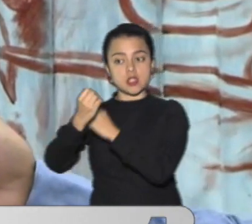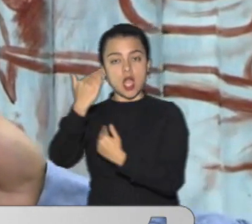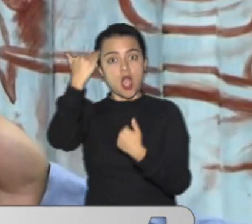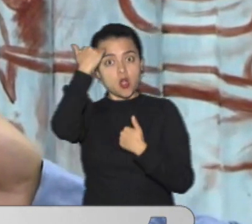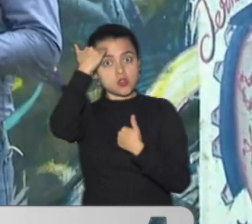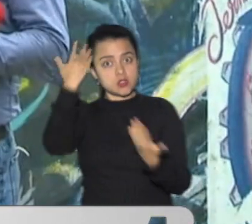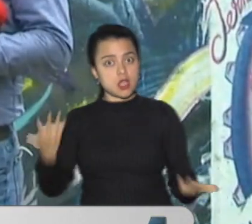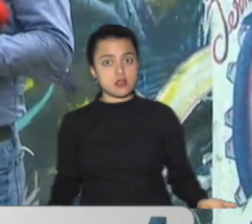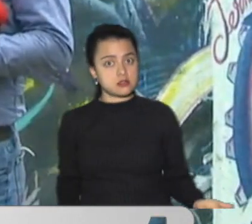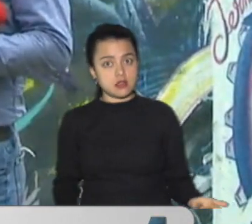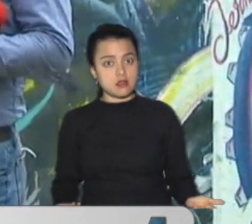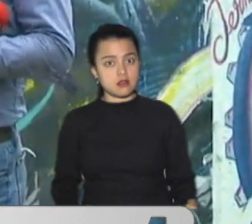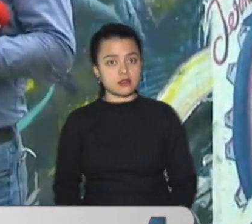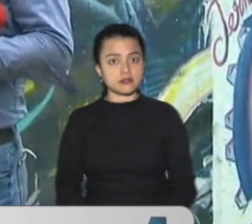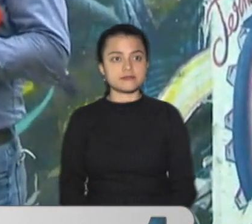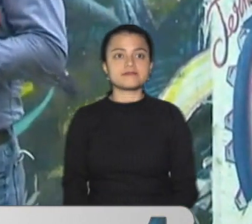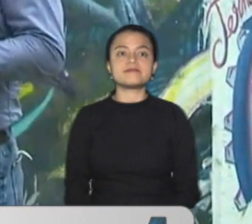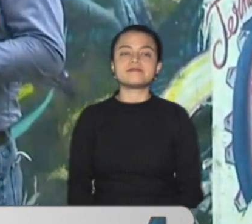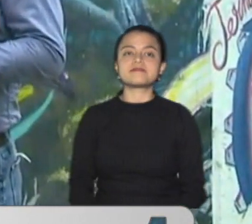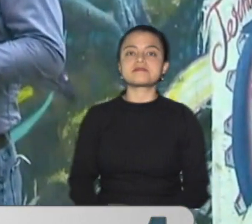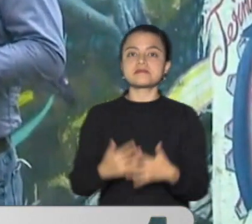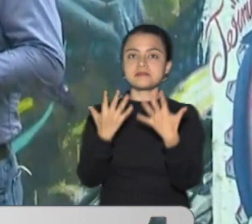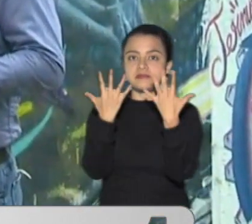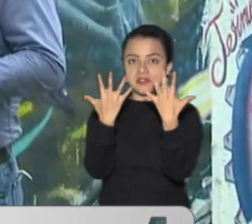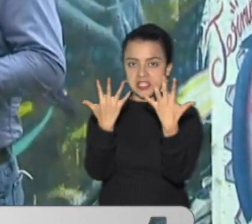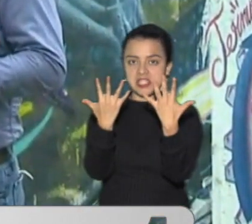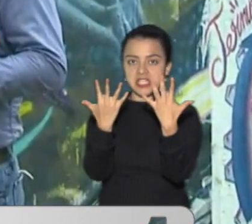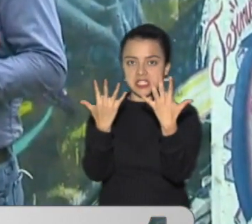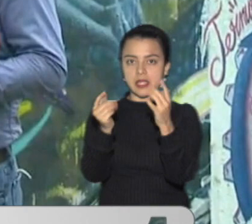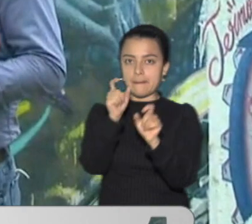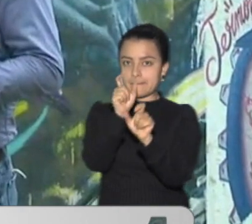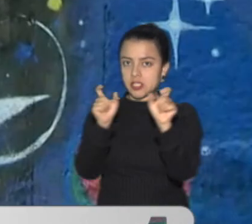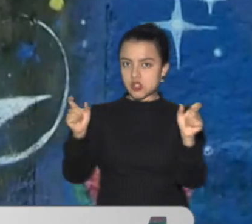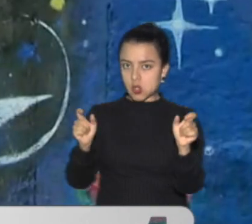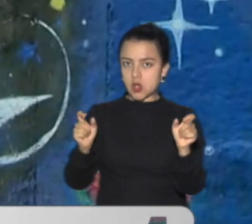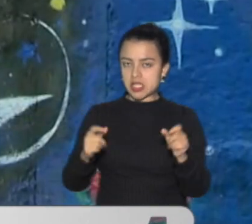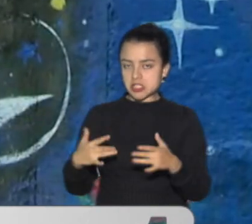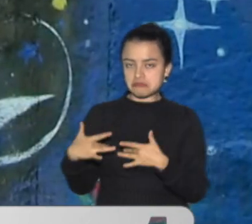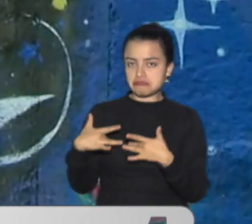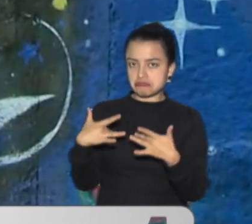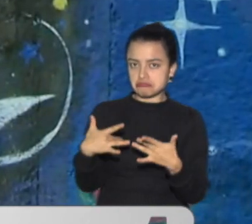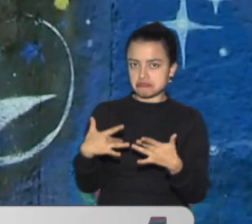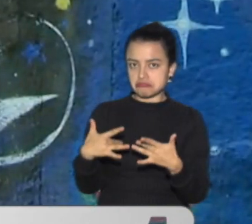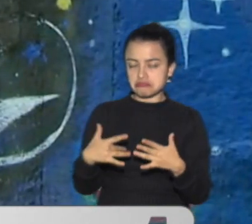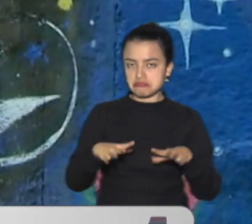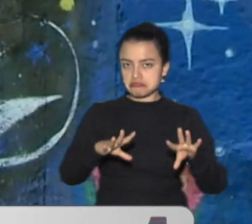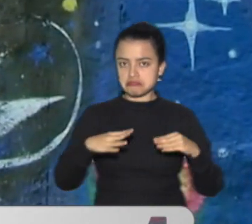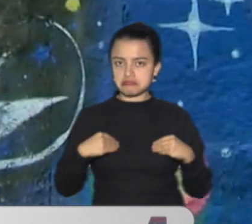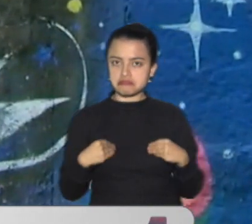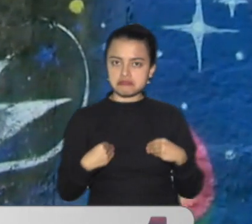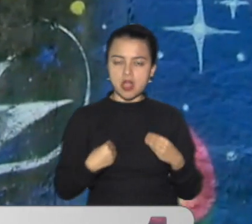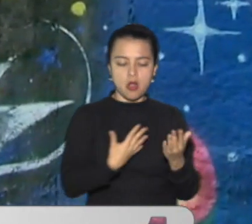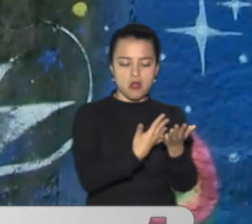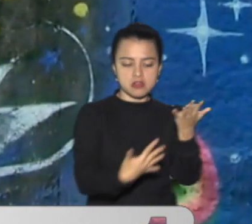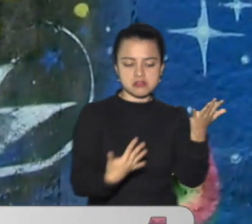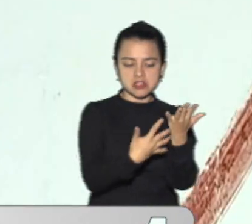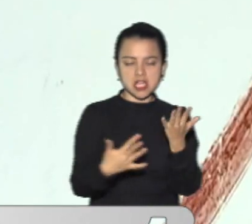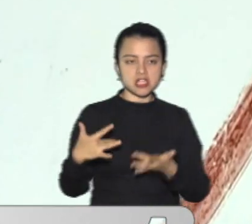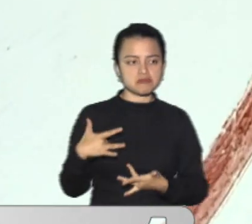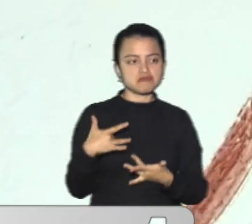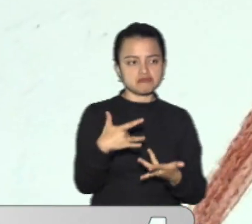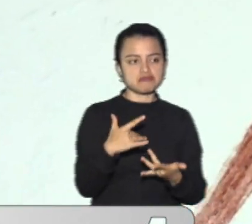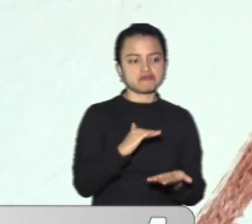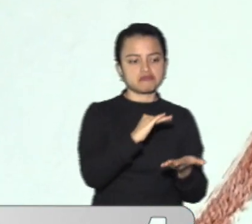tragar entero. Al menos 10 personas voluntariamente han donado para que se pueda realizar la obra y espera terminar otras figuras en las próximas